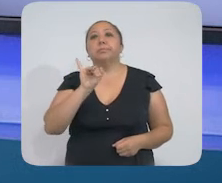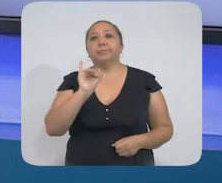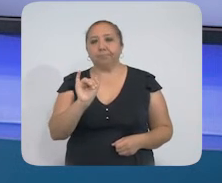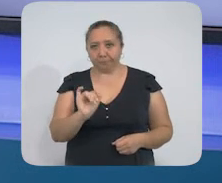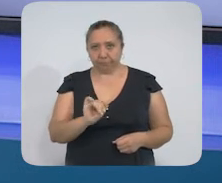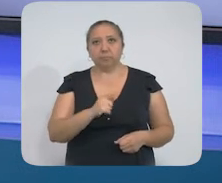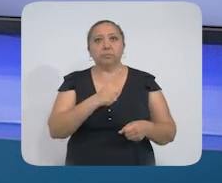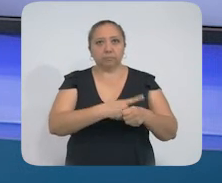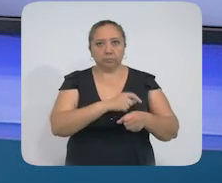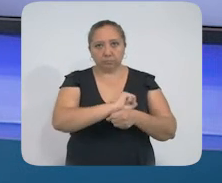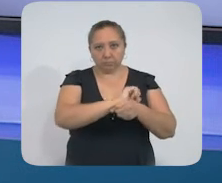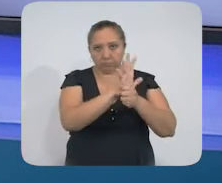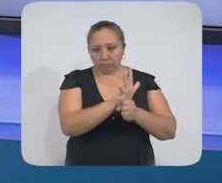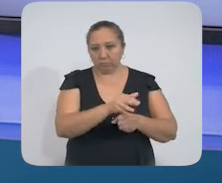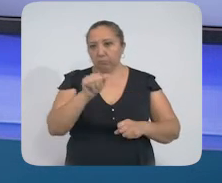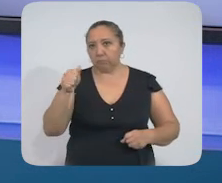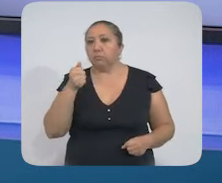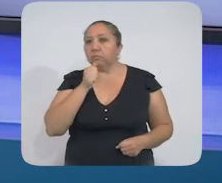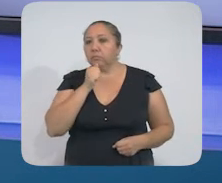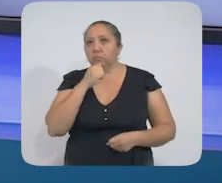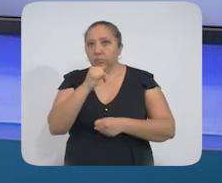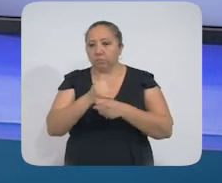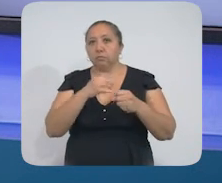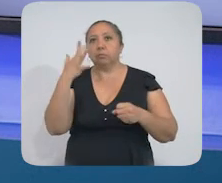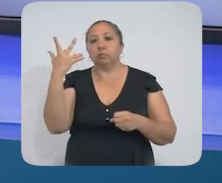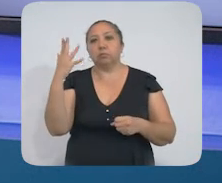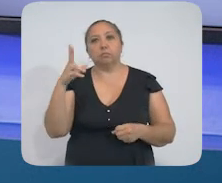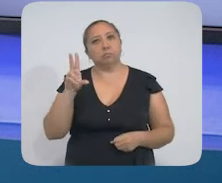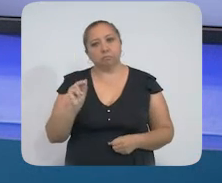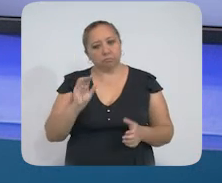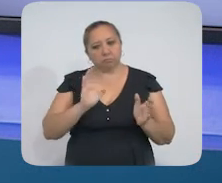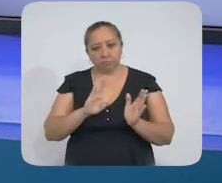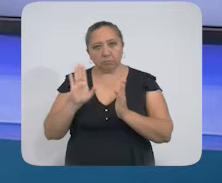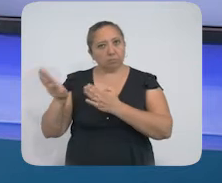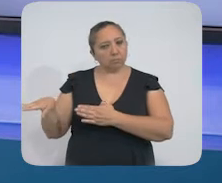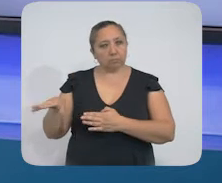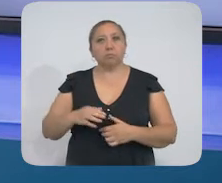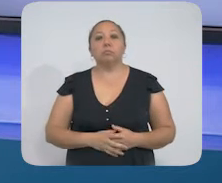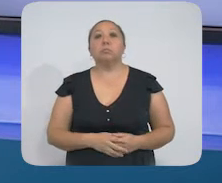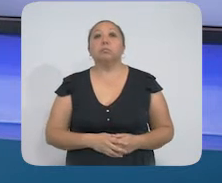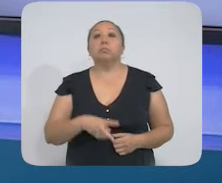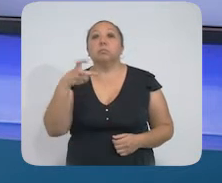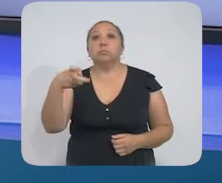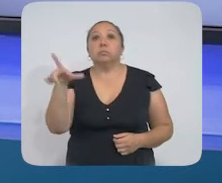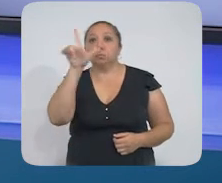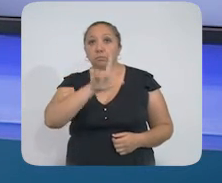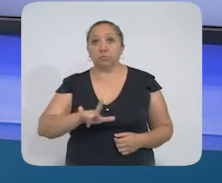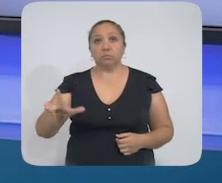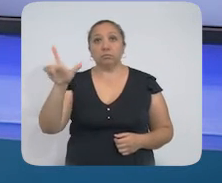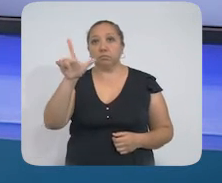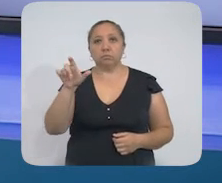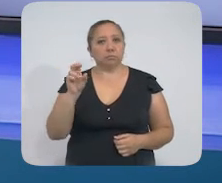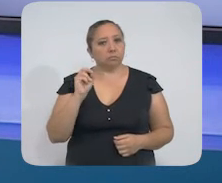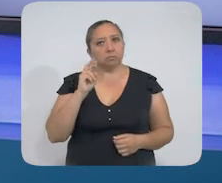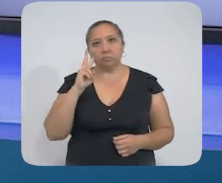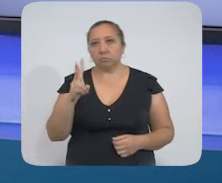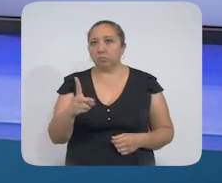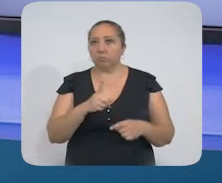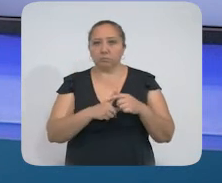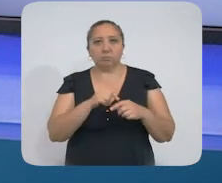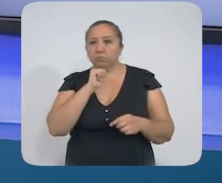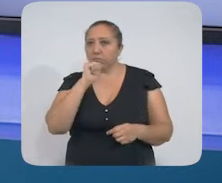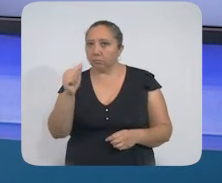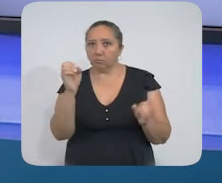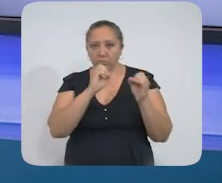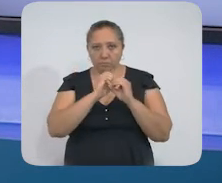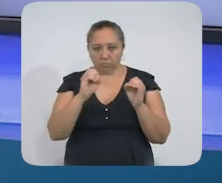casos han dado positivo, 11 continúan en estudio y 50 casos ya fueron descartados. Este lunes no se detectó caso positivo